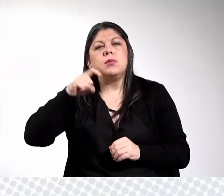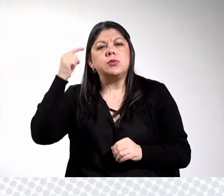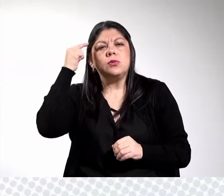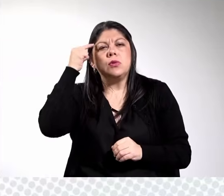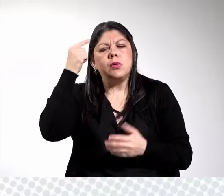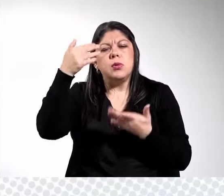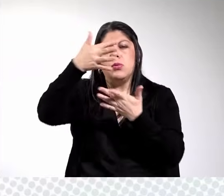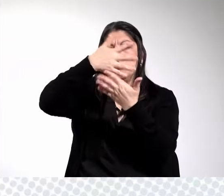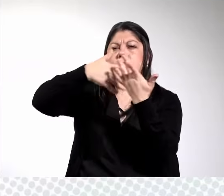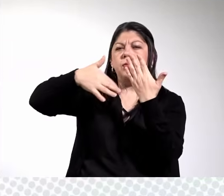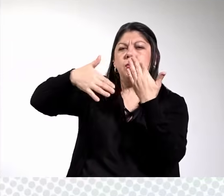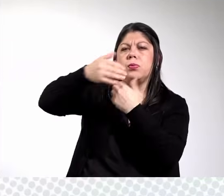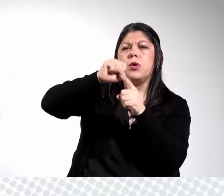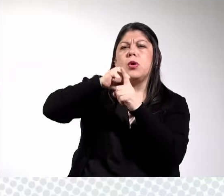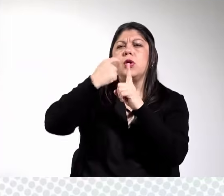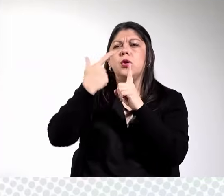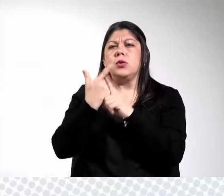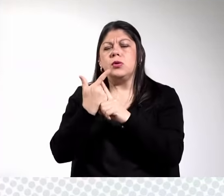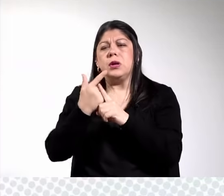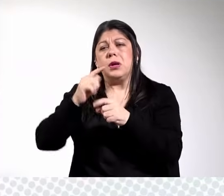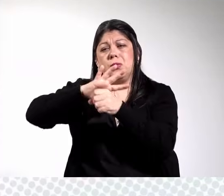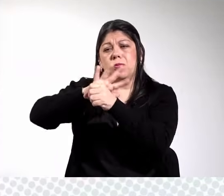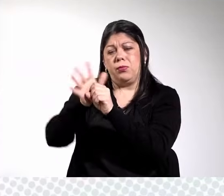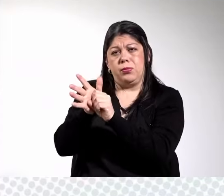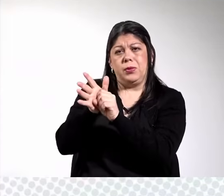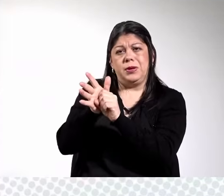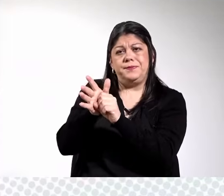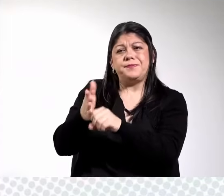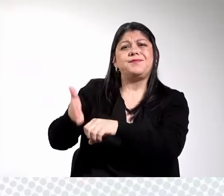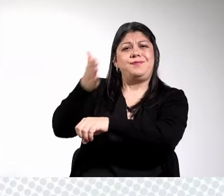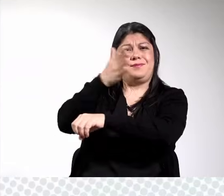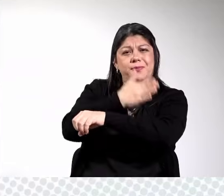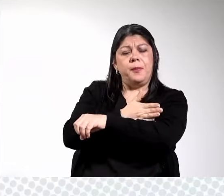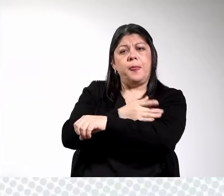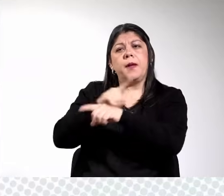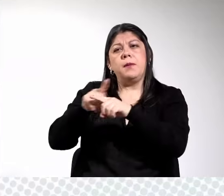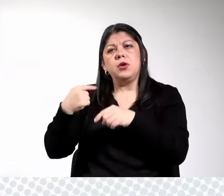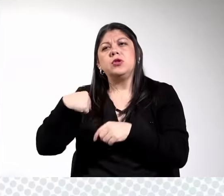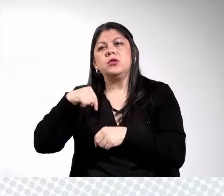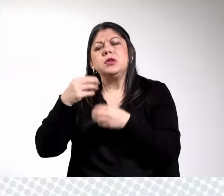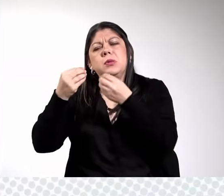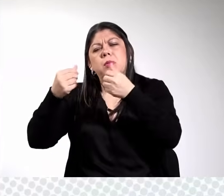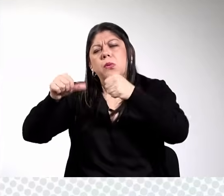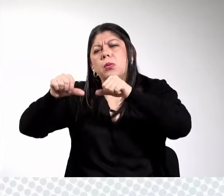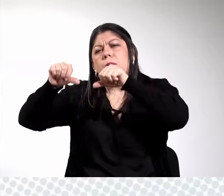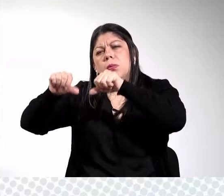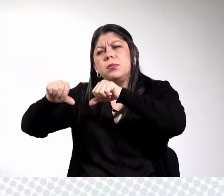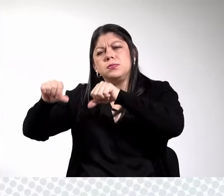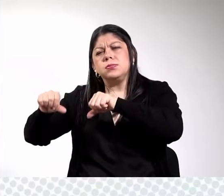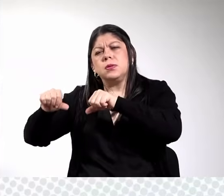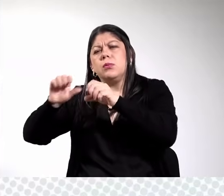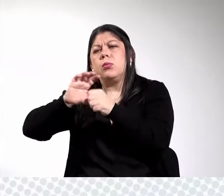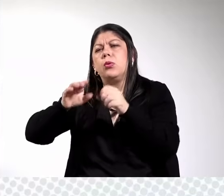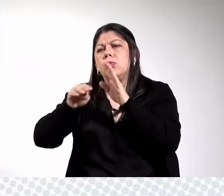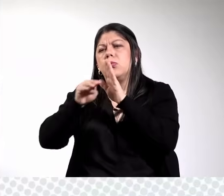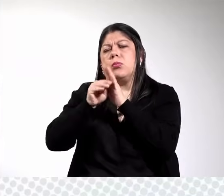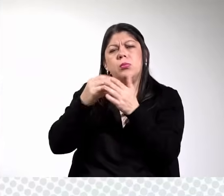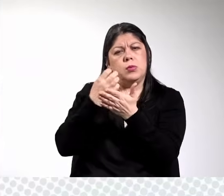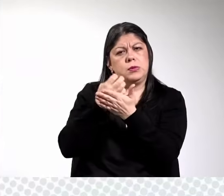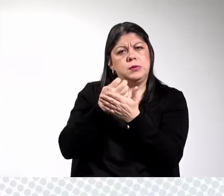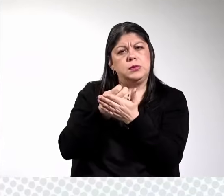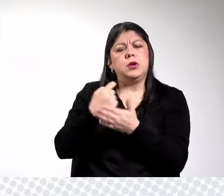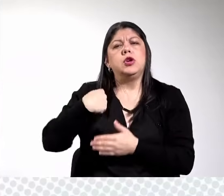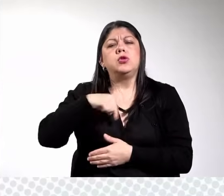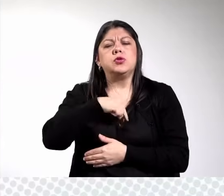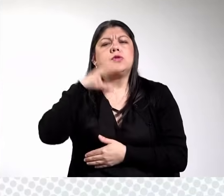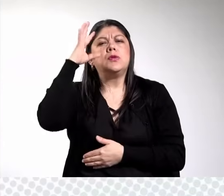intercambio social que perdimos después del COVID, pero que también de alguna manera ya lo veníamos perdiendo por ese modelo económico.